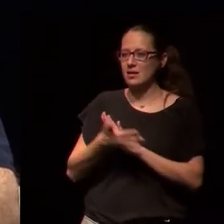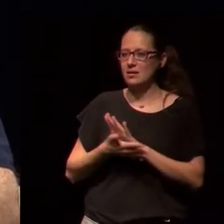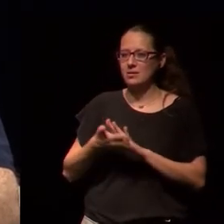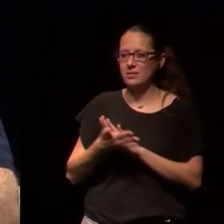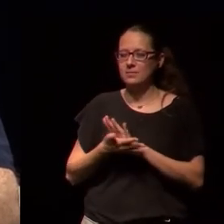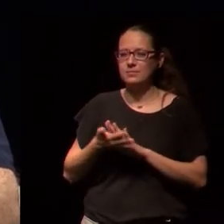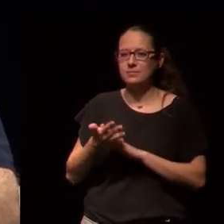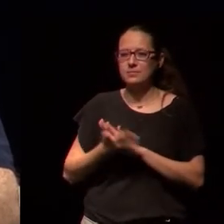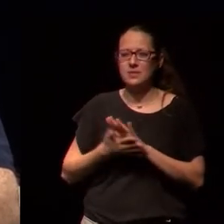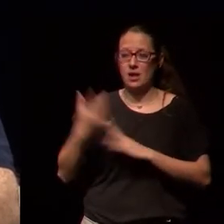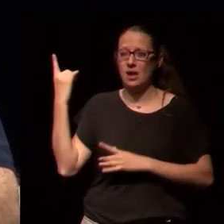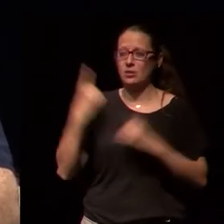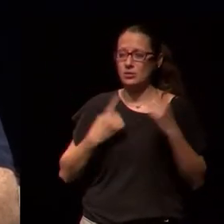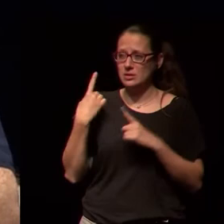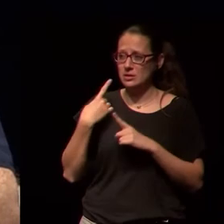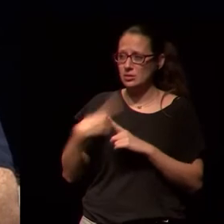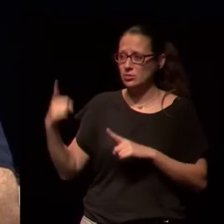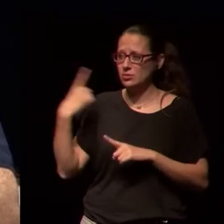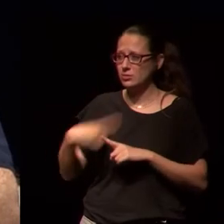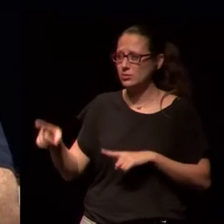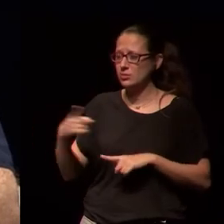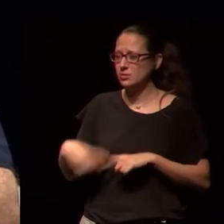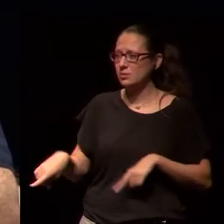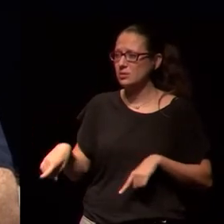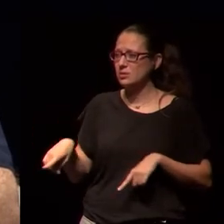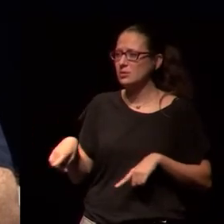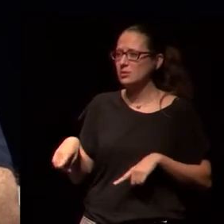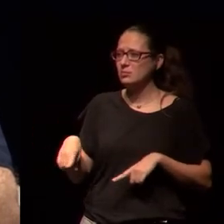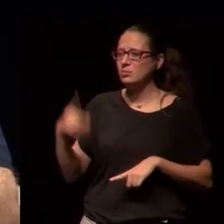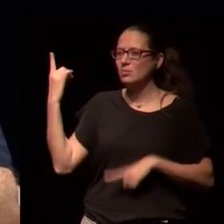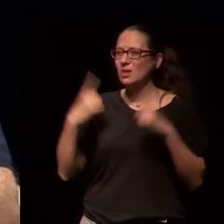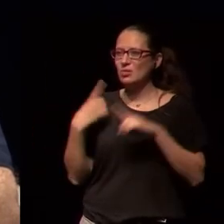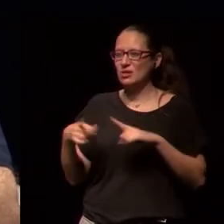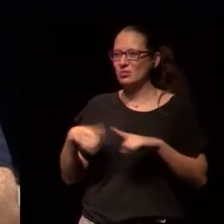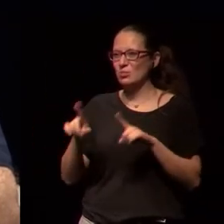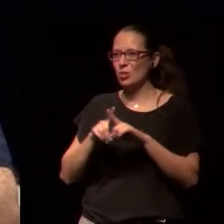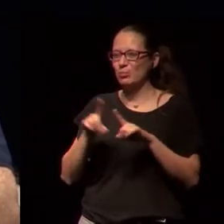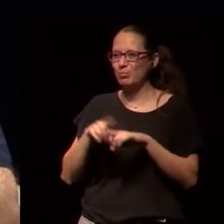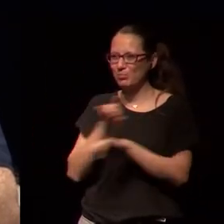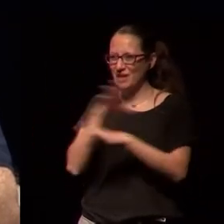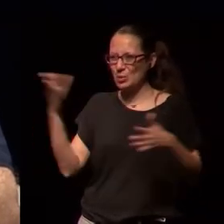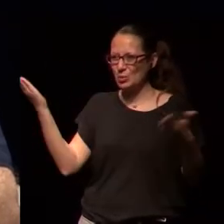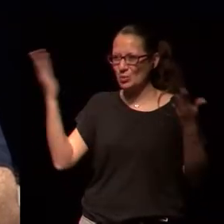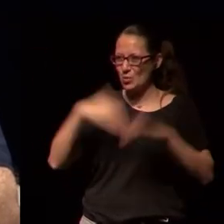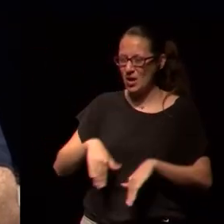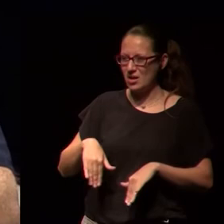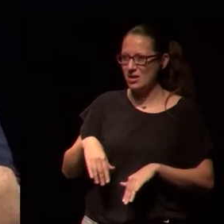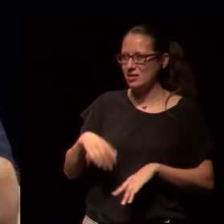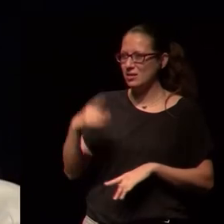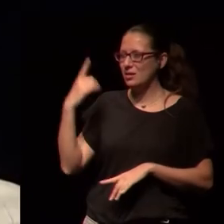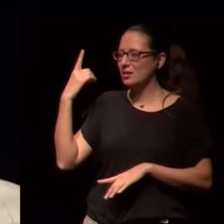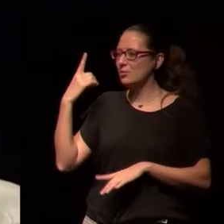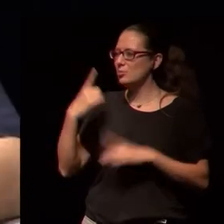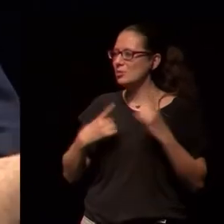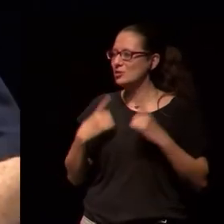acerca de algunas de las cosas que... acerca de algunas ambigüedades, acerca de algunas de